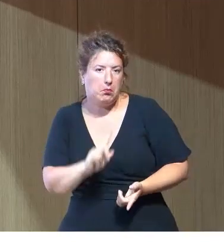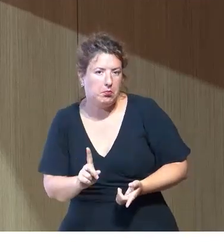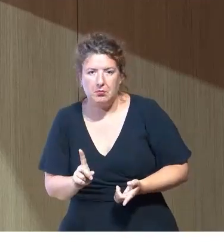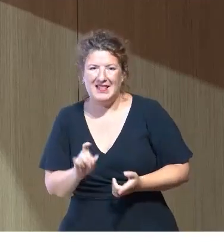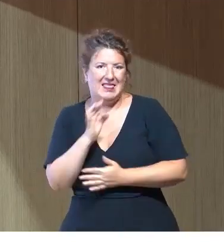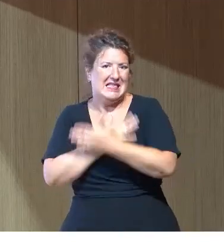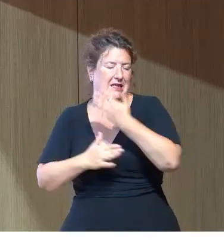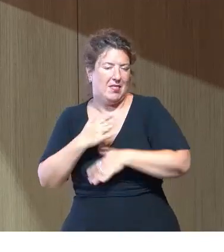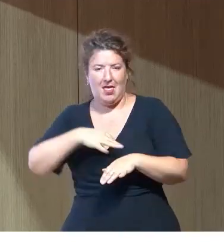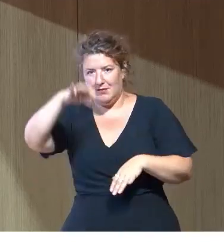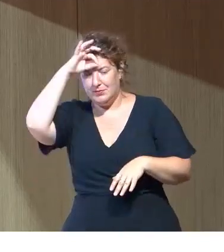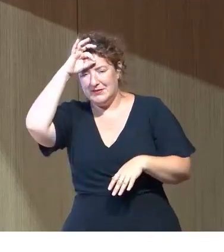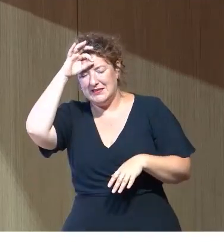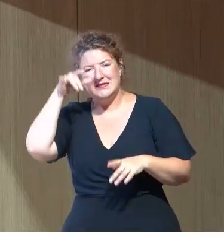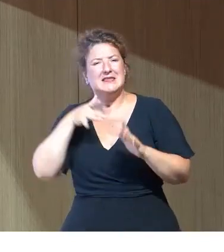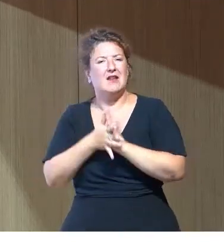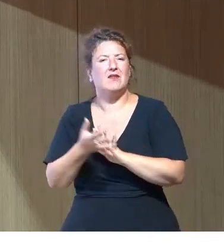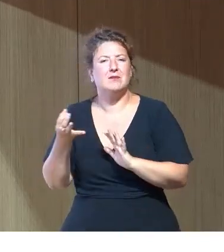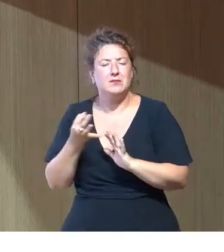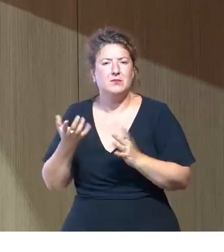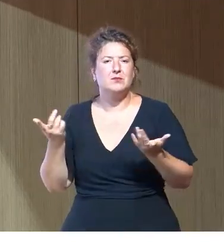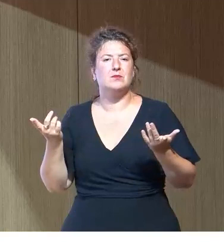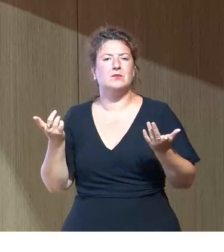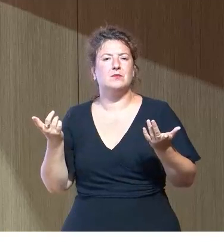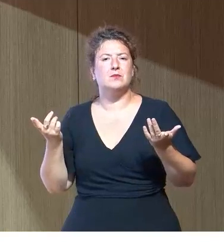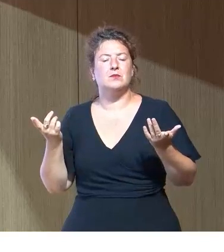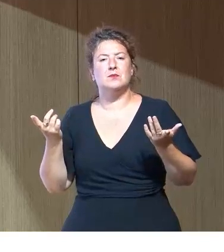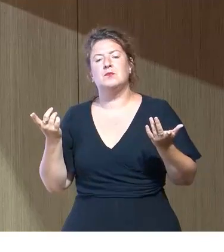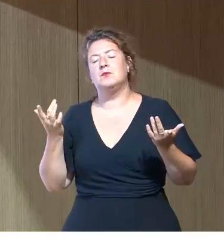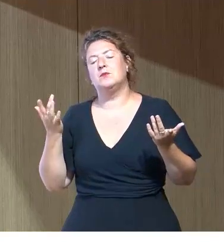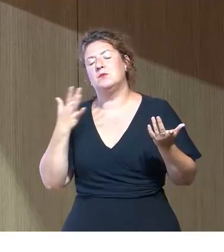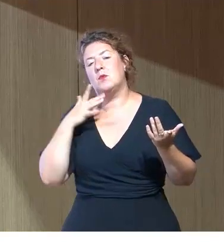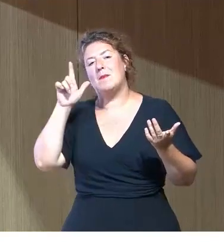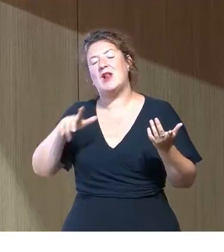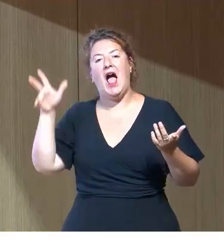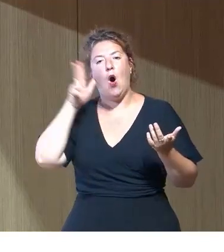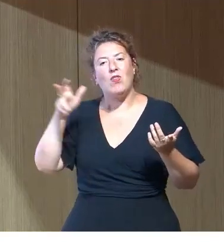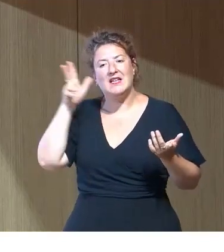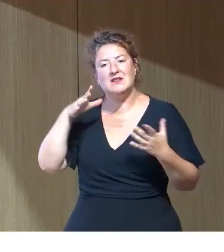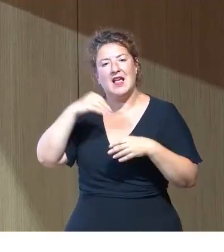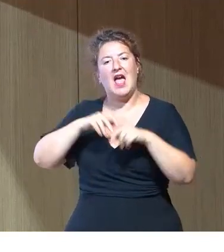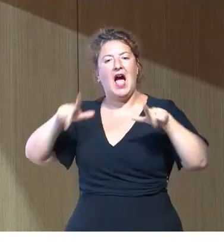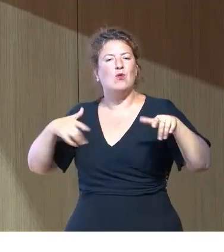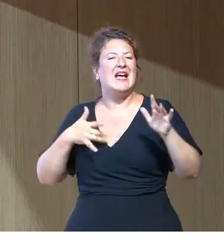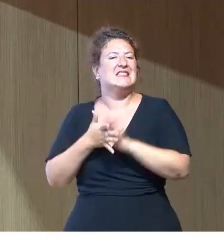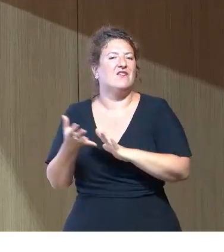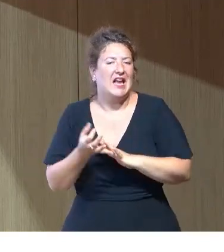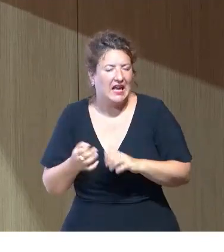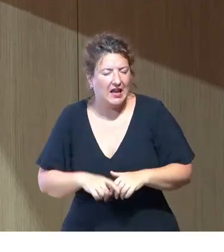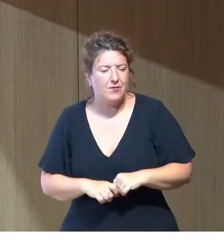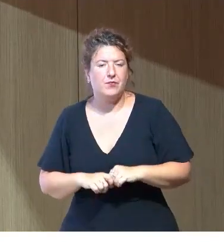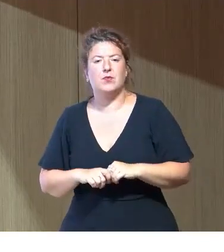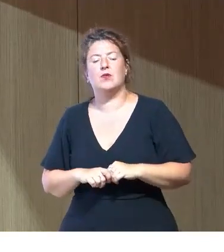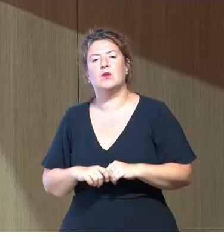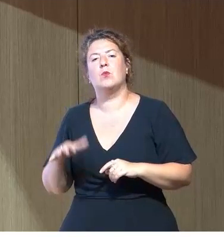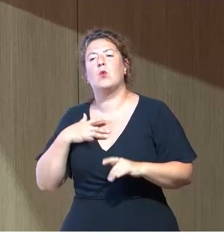el mundo de la discapacidad qué supone tener una persona por ejemplo con discapacidad auditiva en el aula Con qué otros